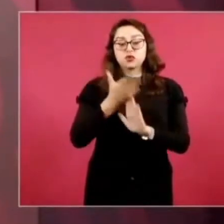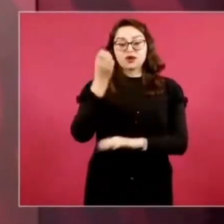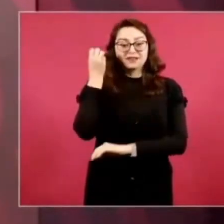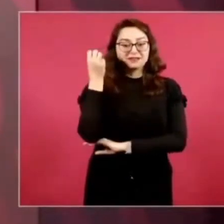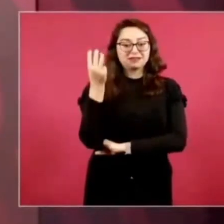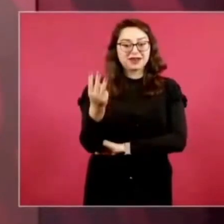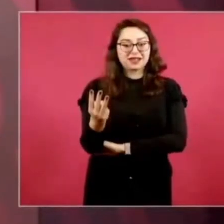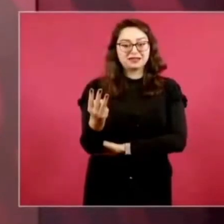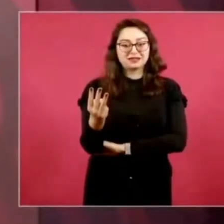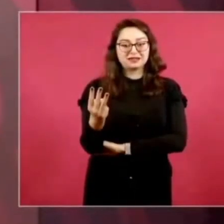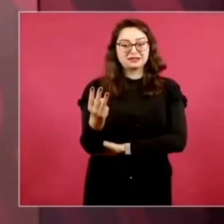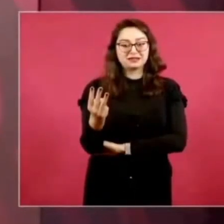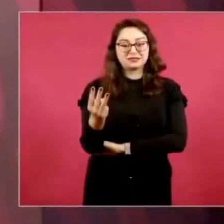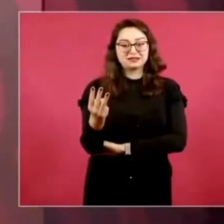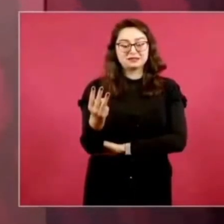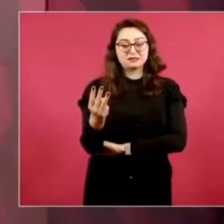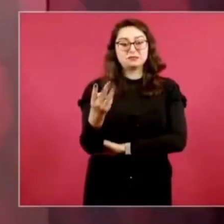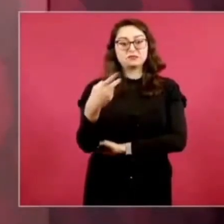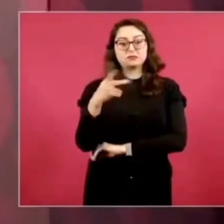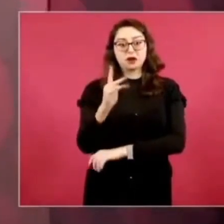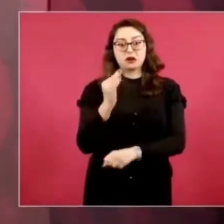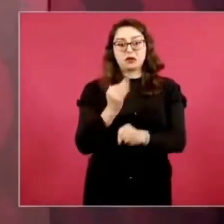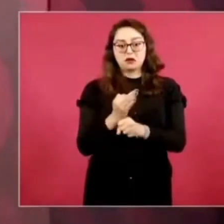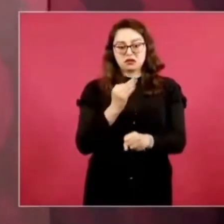Al final estoy haciendo 4.